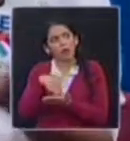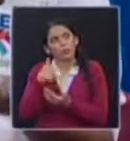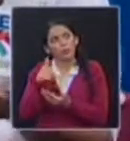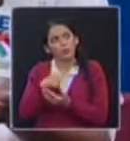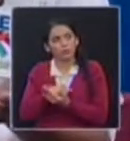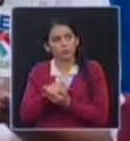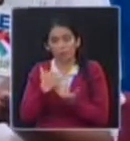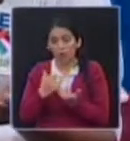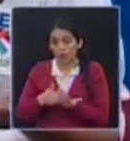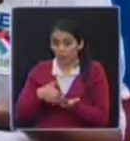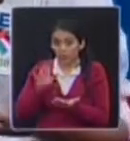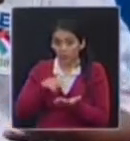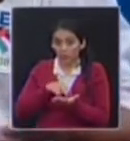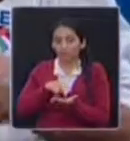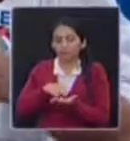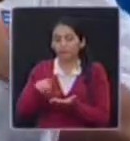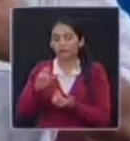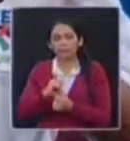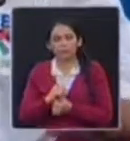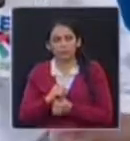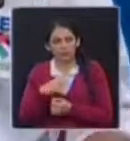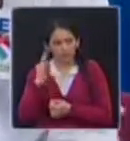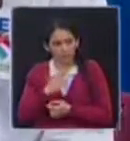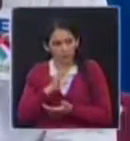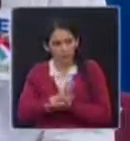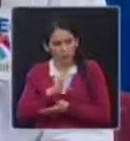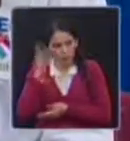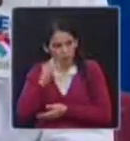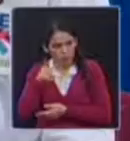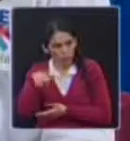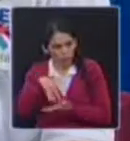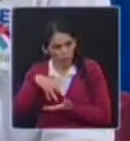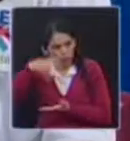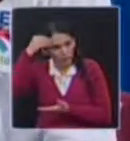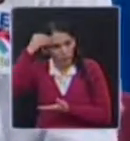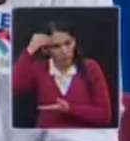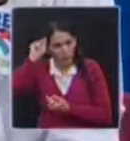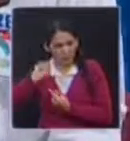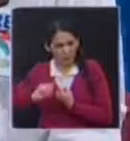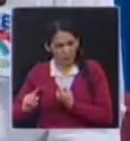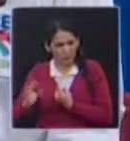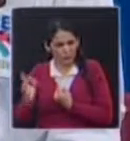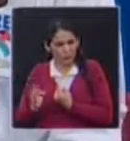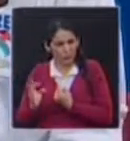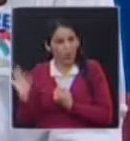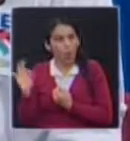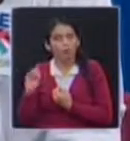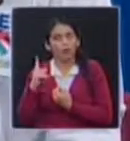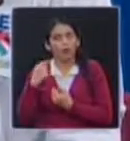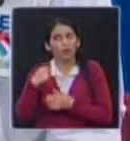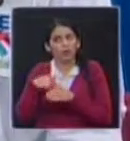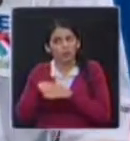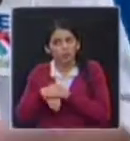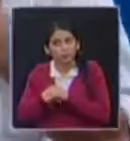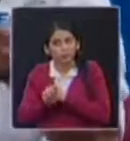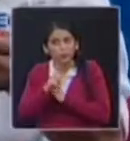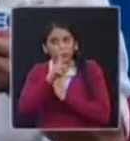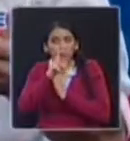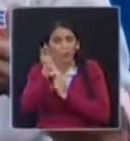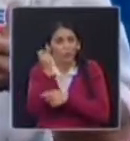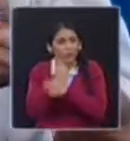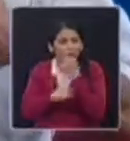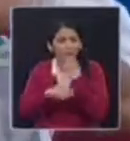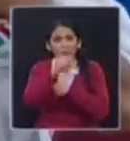tienen seguridad, porque las escuelas están inundadas de microtraficantes de drogas que realmente están